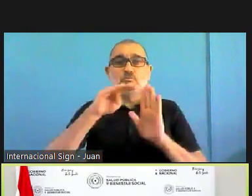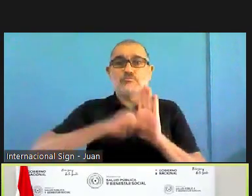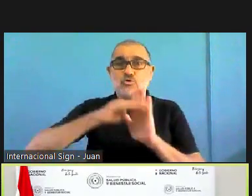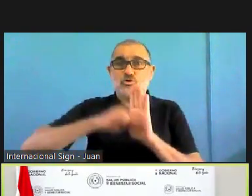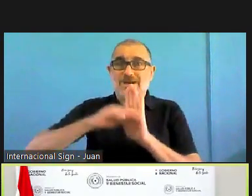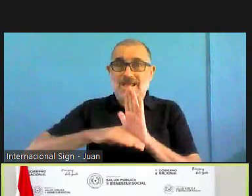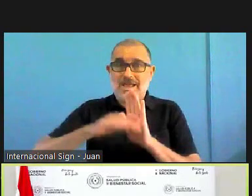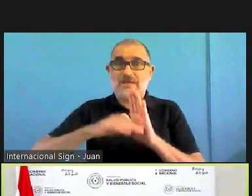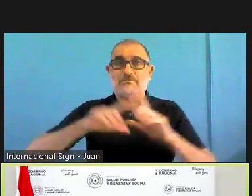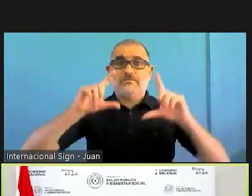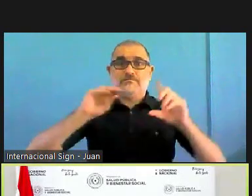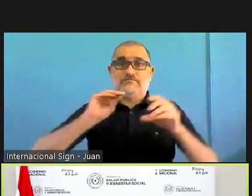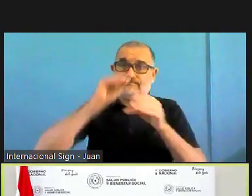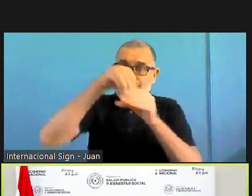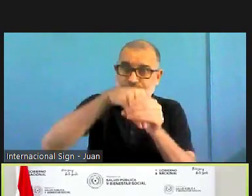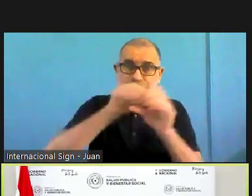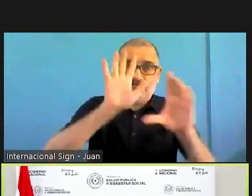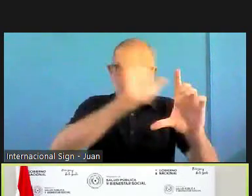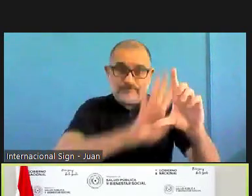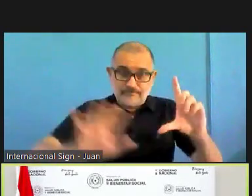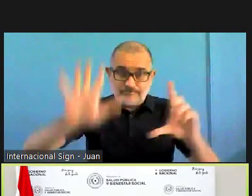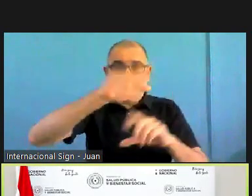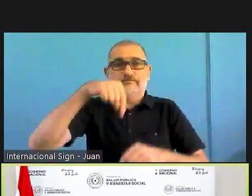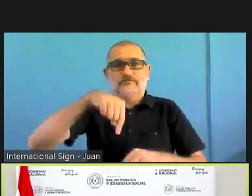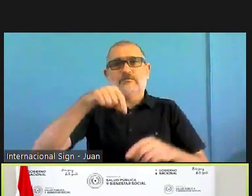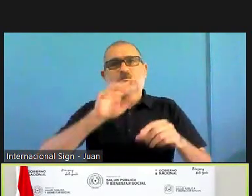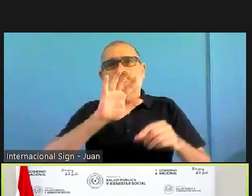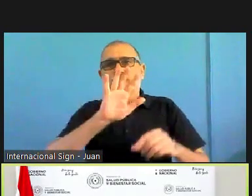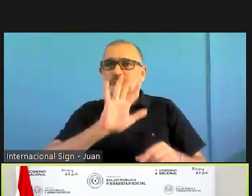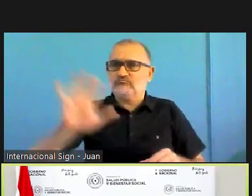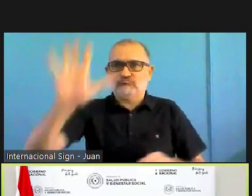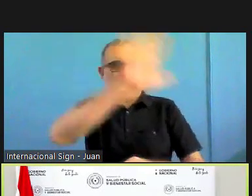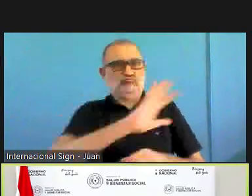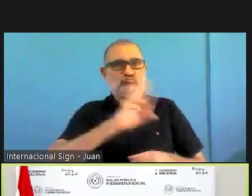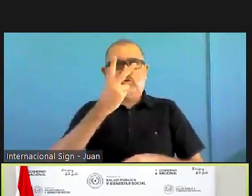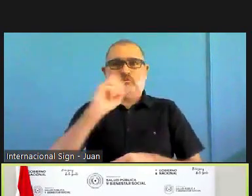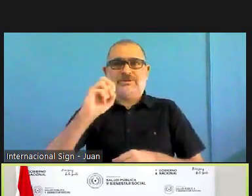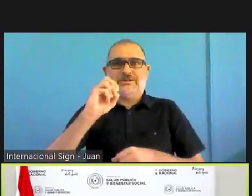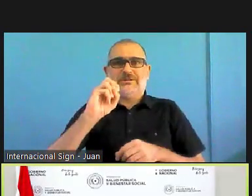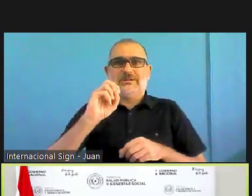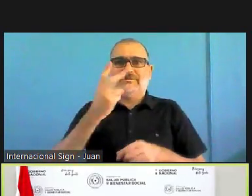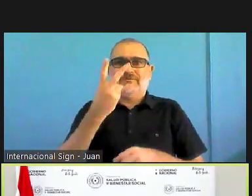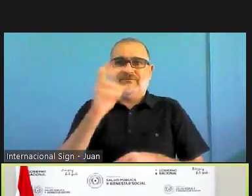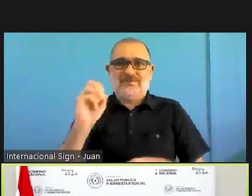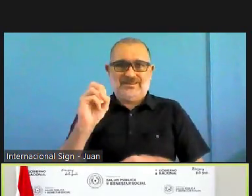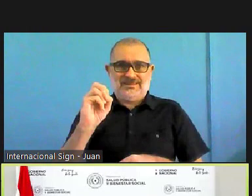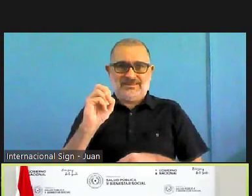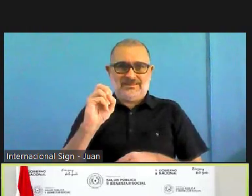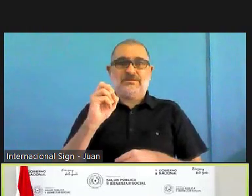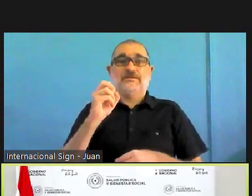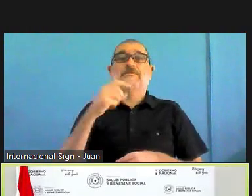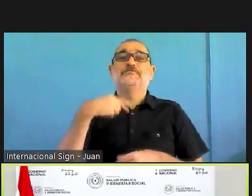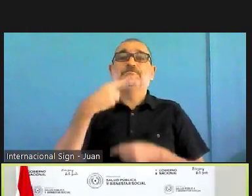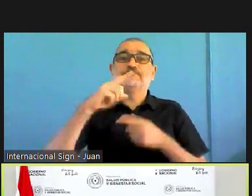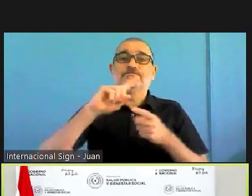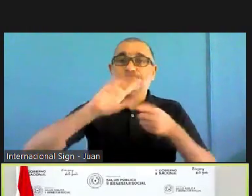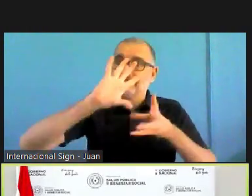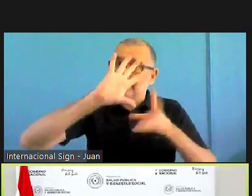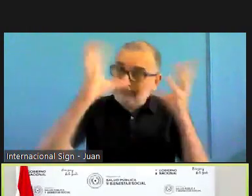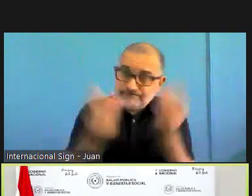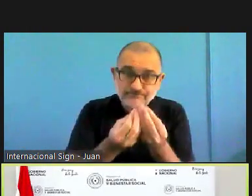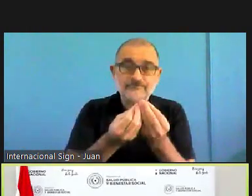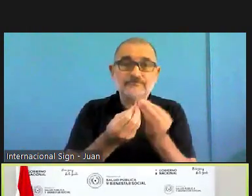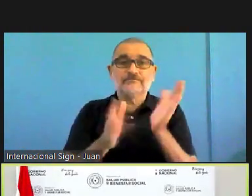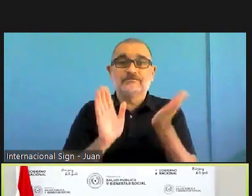y bueno, el 2020 nos sorprendió a todos con la pandemia, una pandemia que viene desde las enfermedades